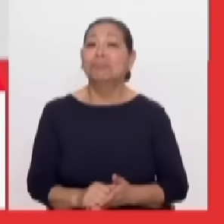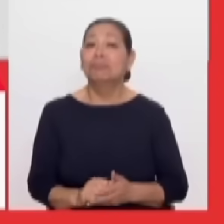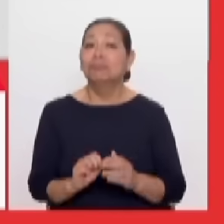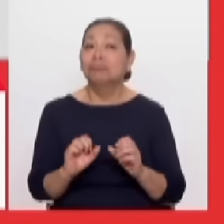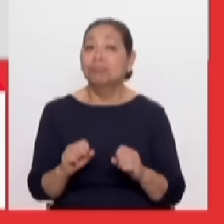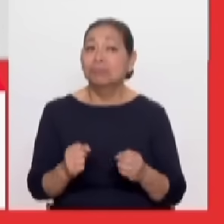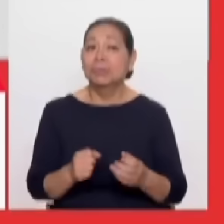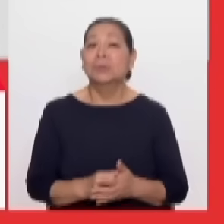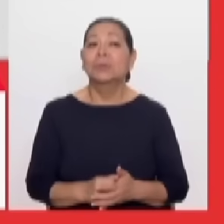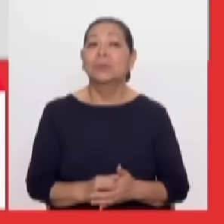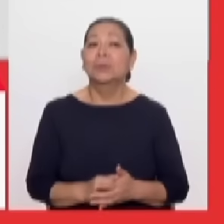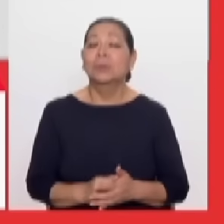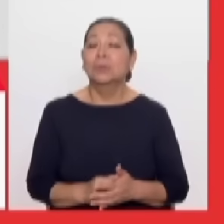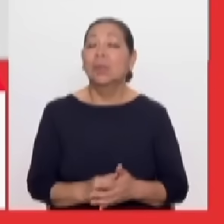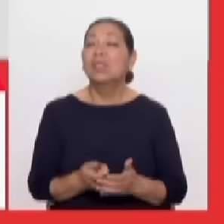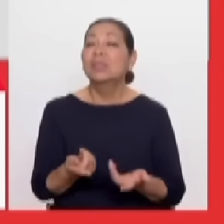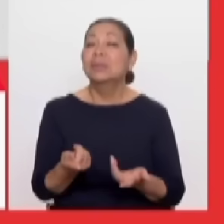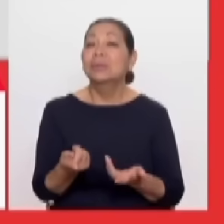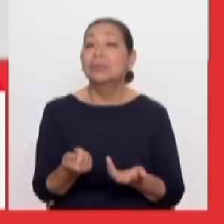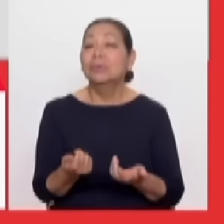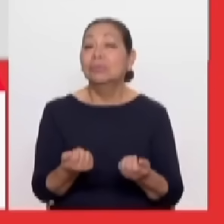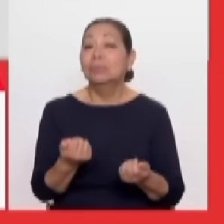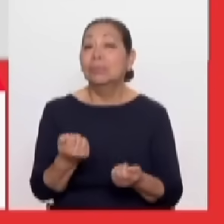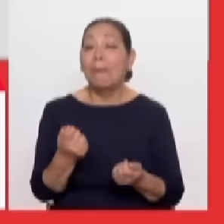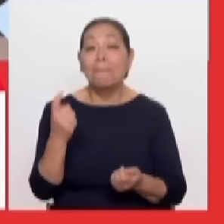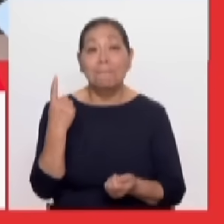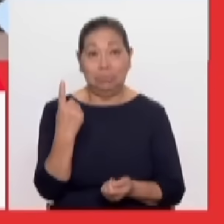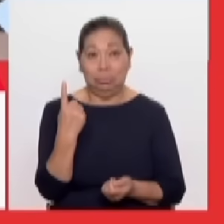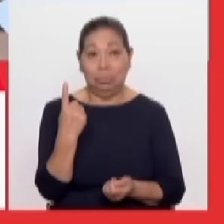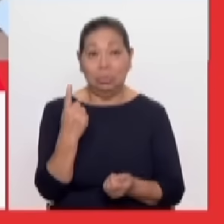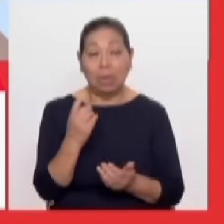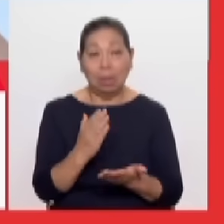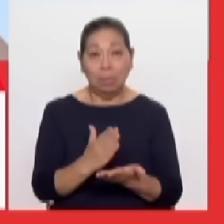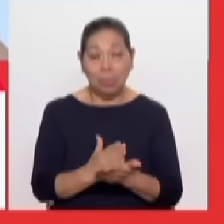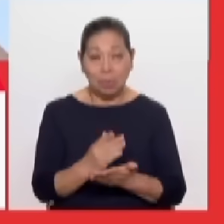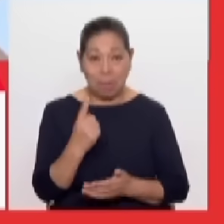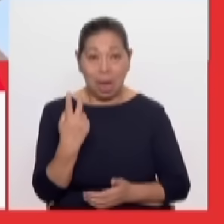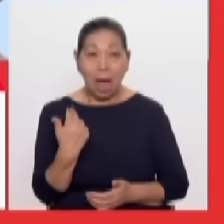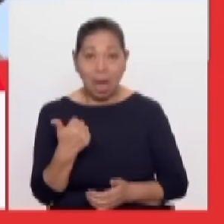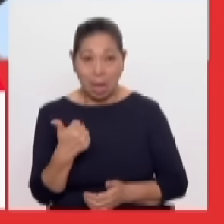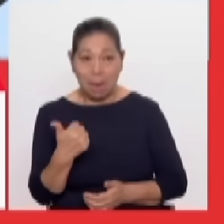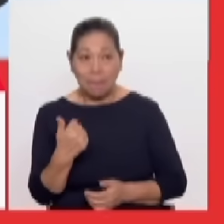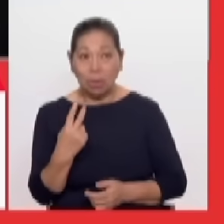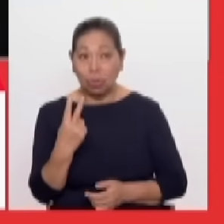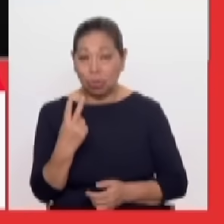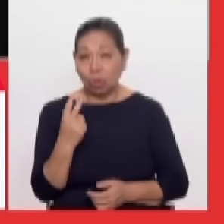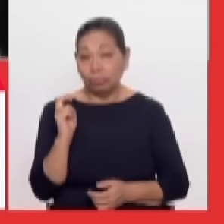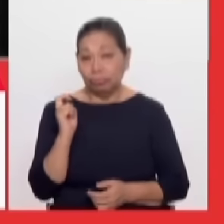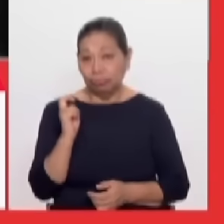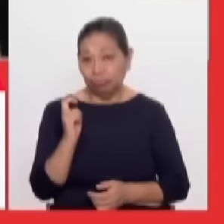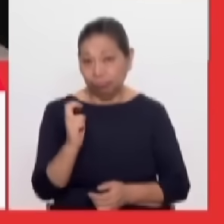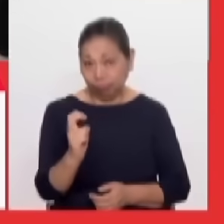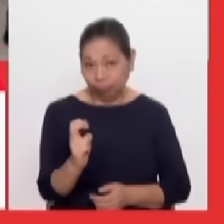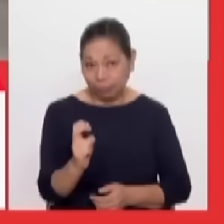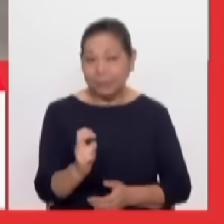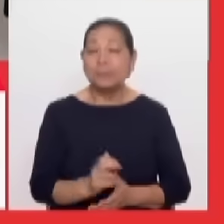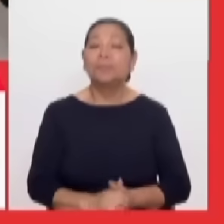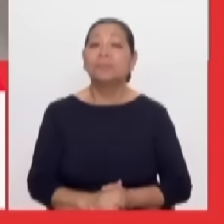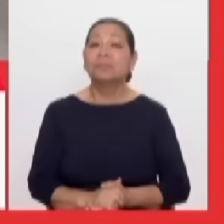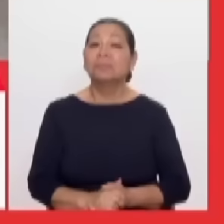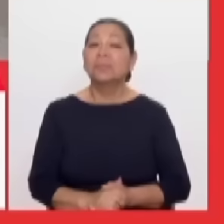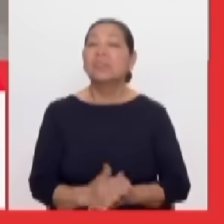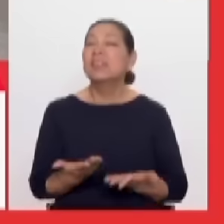vamos a poner en operación la primera etapa 1A de esta línea 2 del metro.